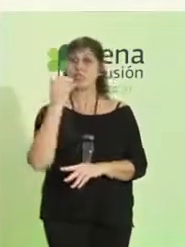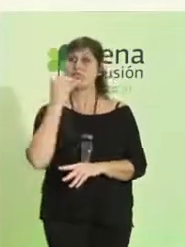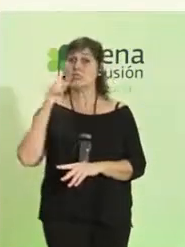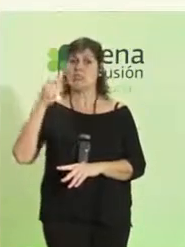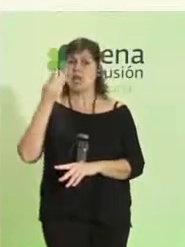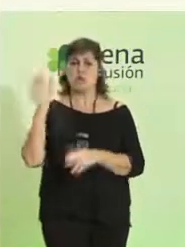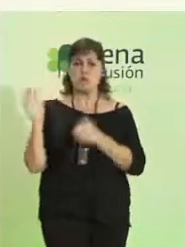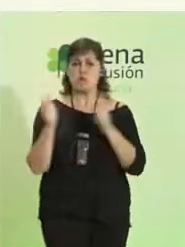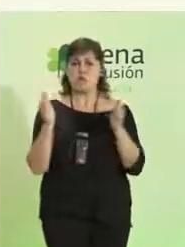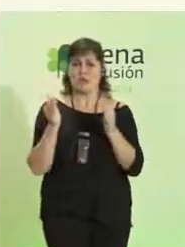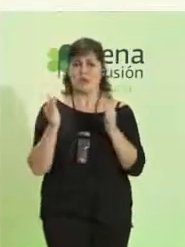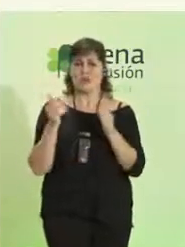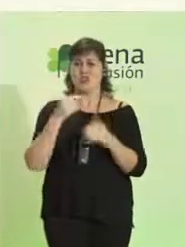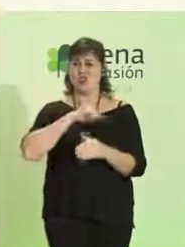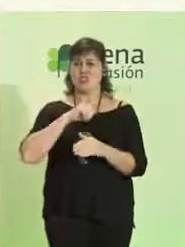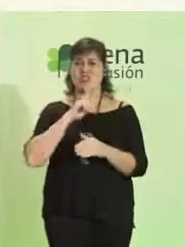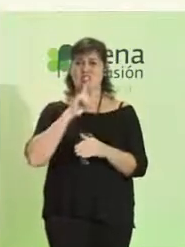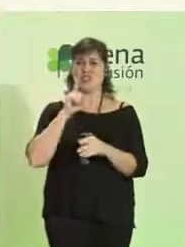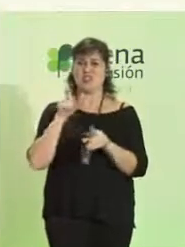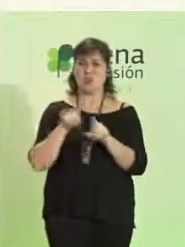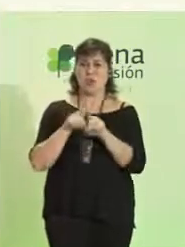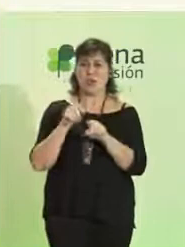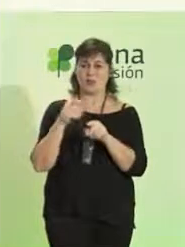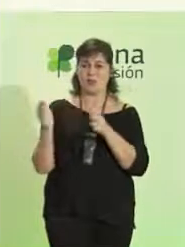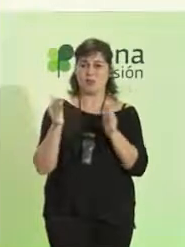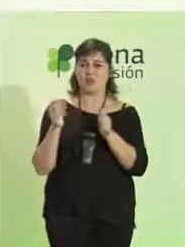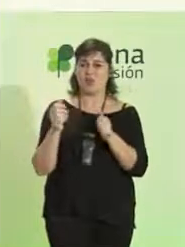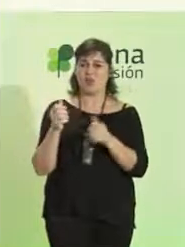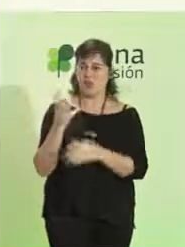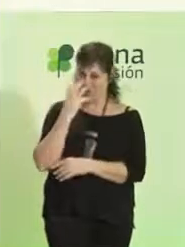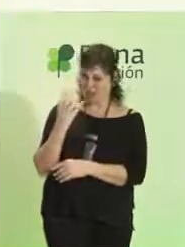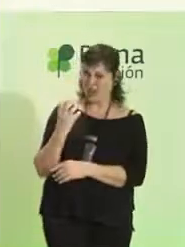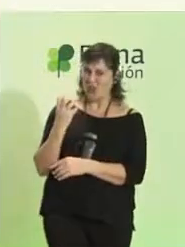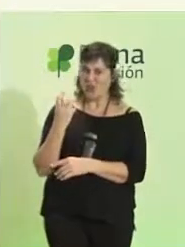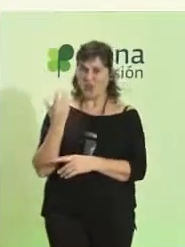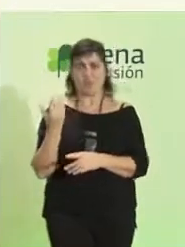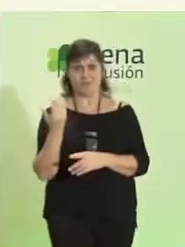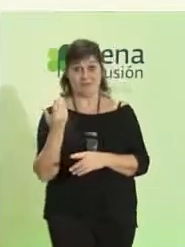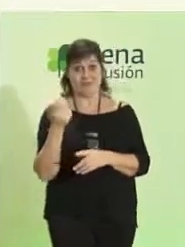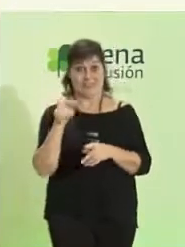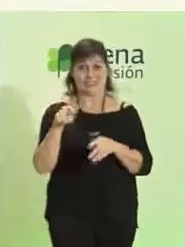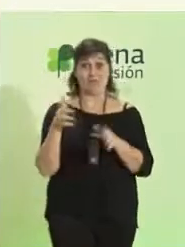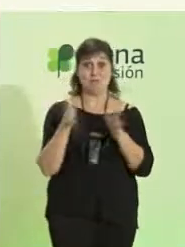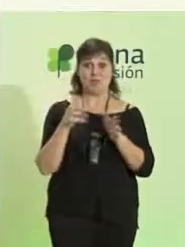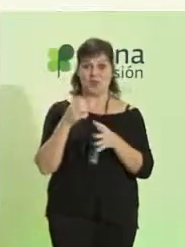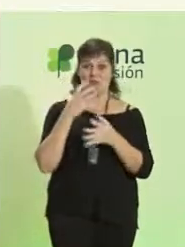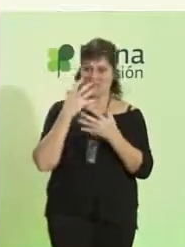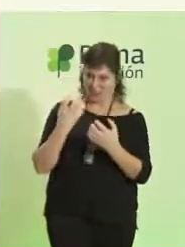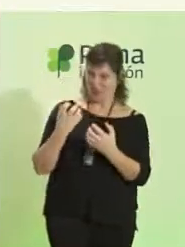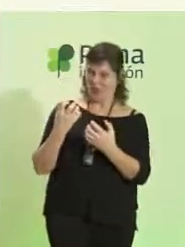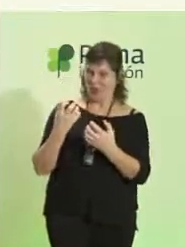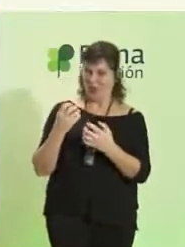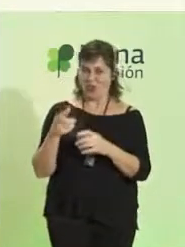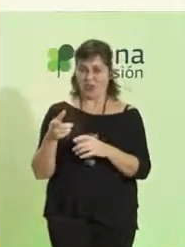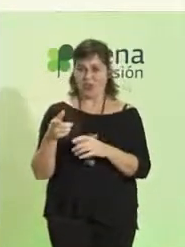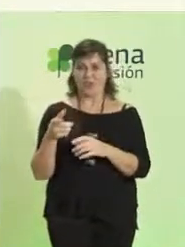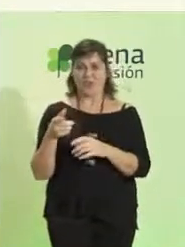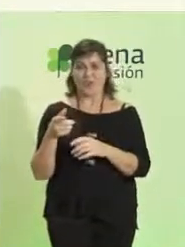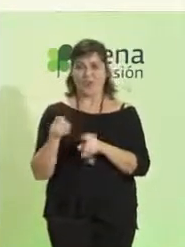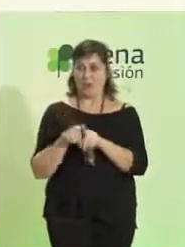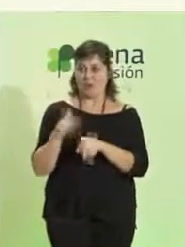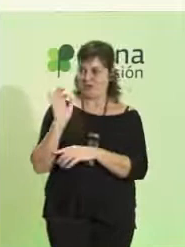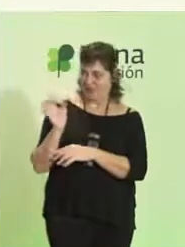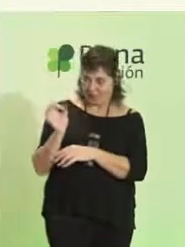sentís, nosotros siempre lo llamamos el momento en serio, que suelo representarlo yo. Cuando llegue ese momento en serio, en la siguiente reunión digáis, vamos a empezar